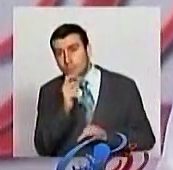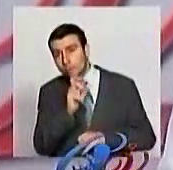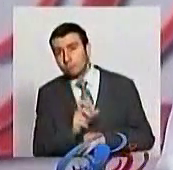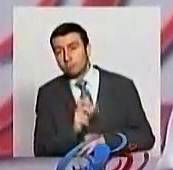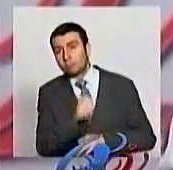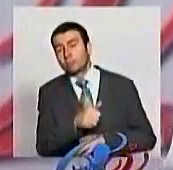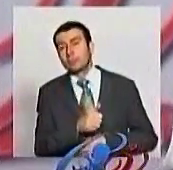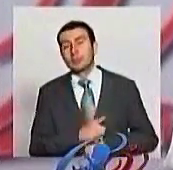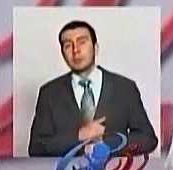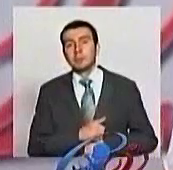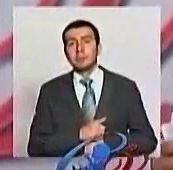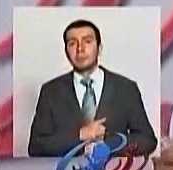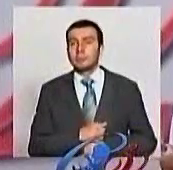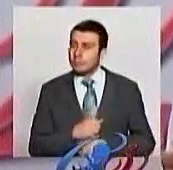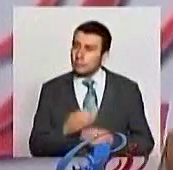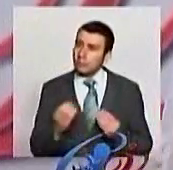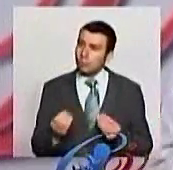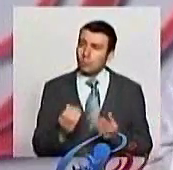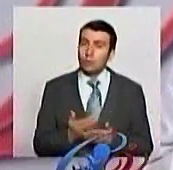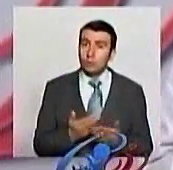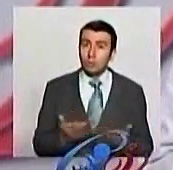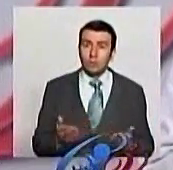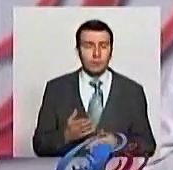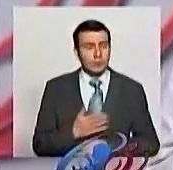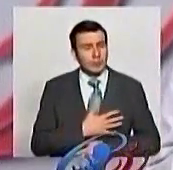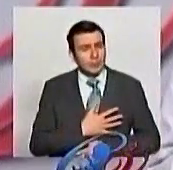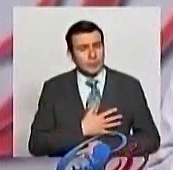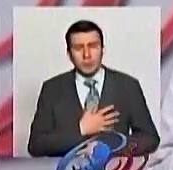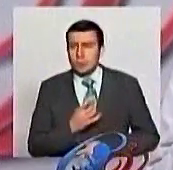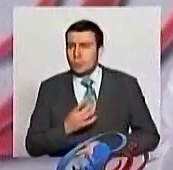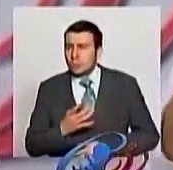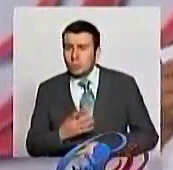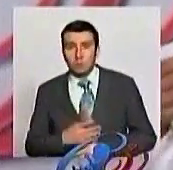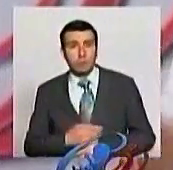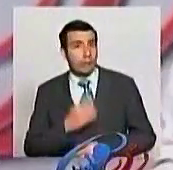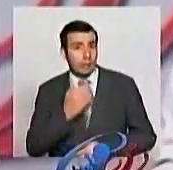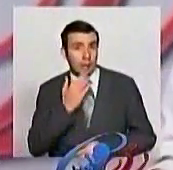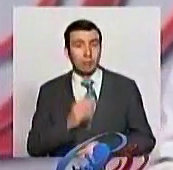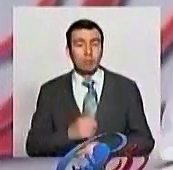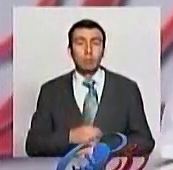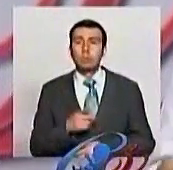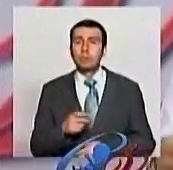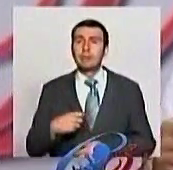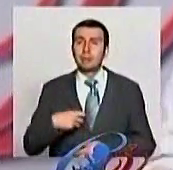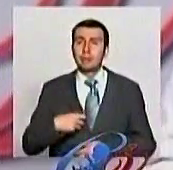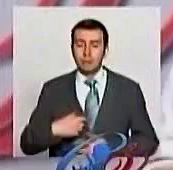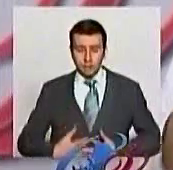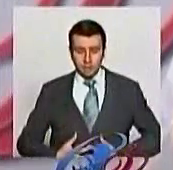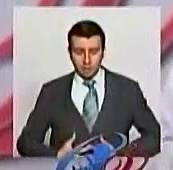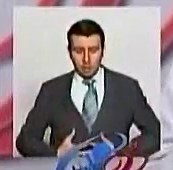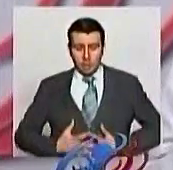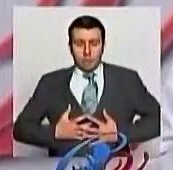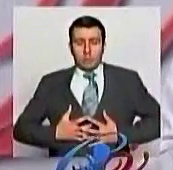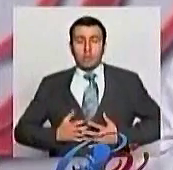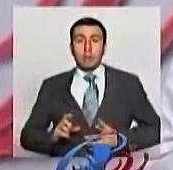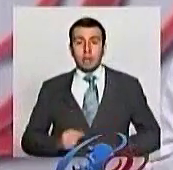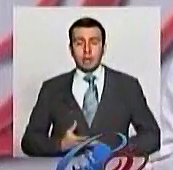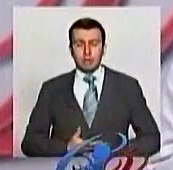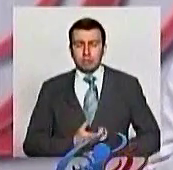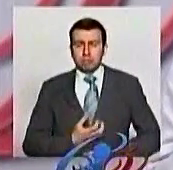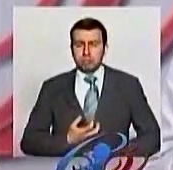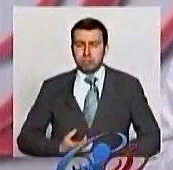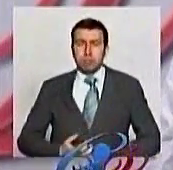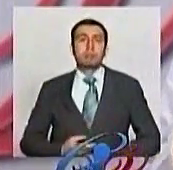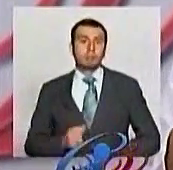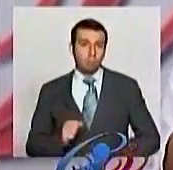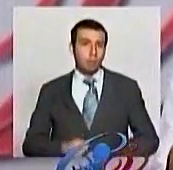qué? Porque hay muchas cosas que causan dolor en el pecho. Por ejemplo, si yo tengo una hernia hiatal y una gastritis, me puede dar dolor en el